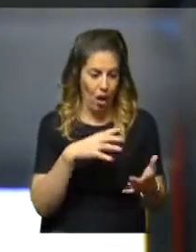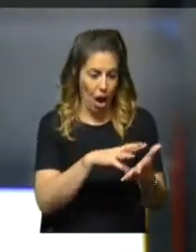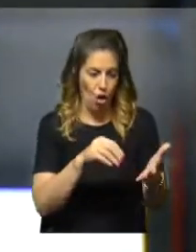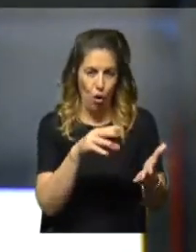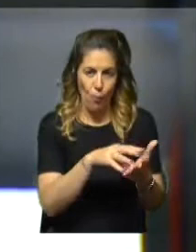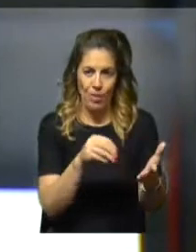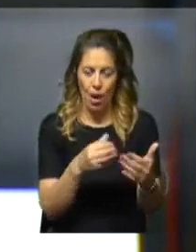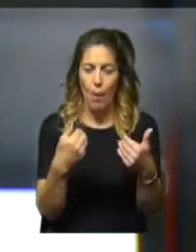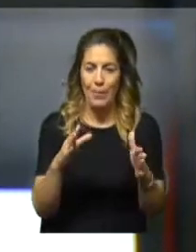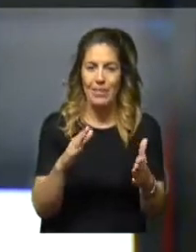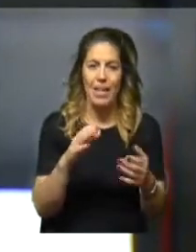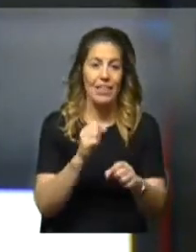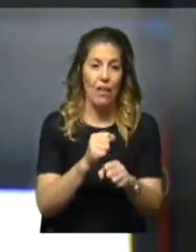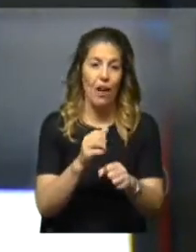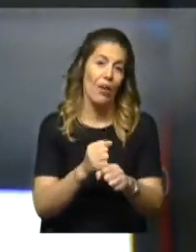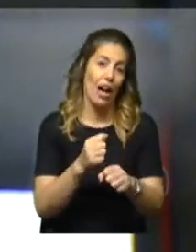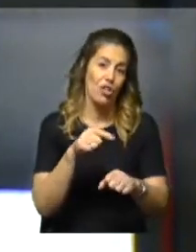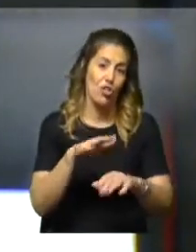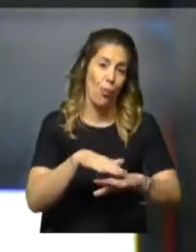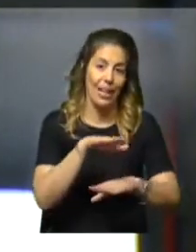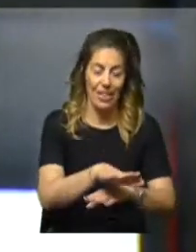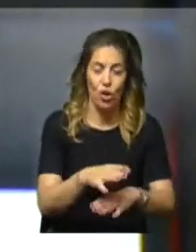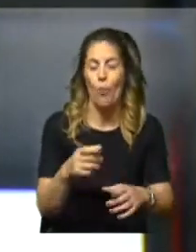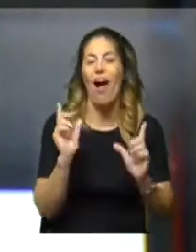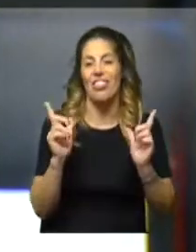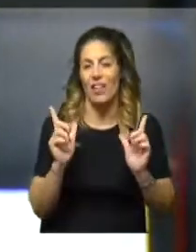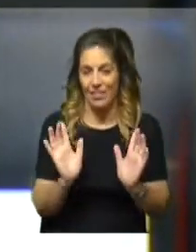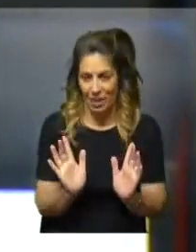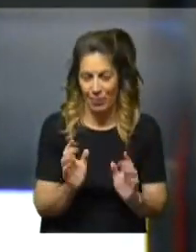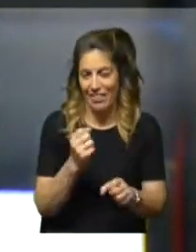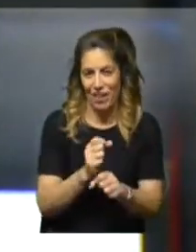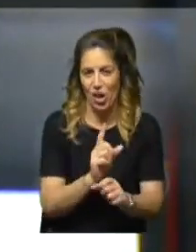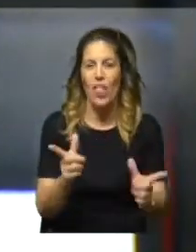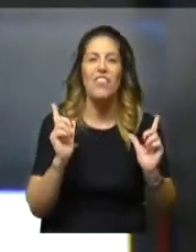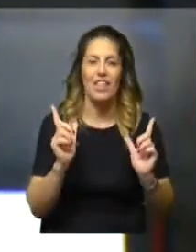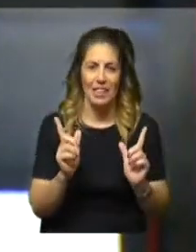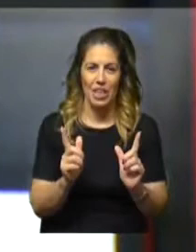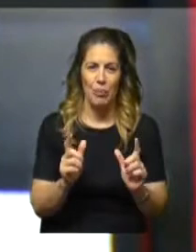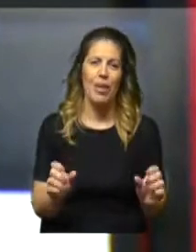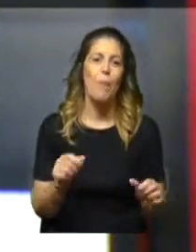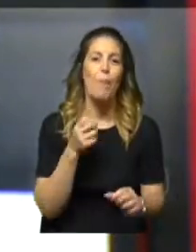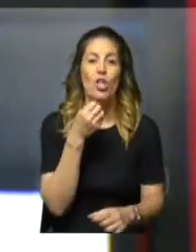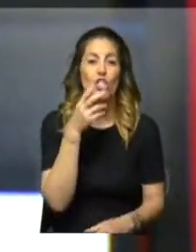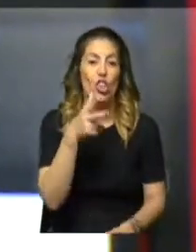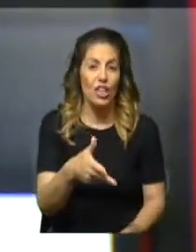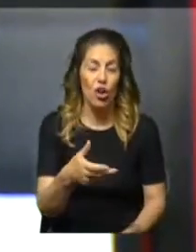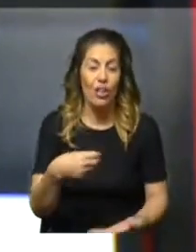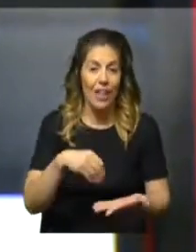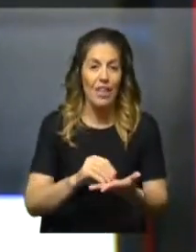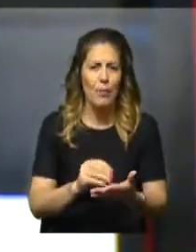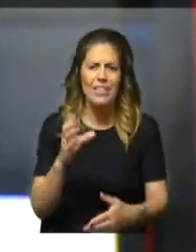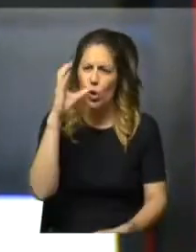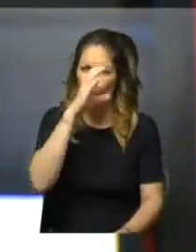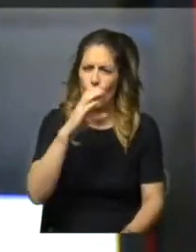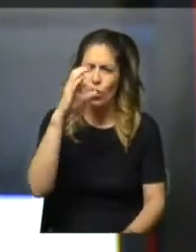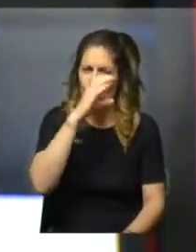empecé a trabajar sobre eso trabajar a divertirme con eso este o sea que por eso digo que que además es curioso